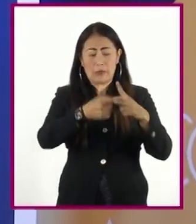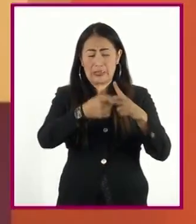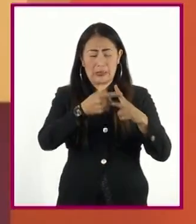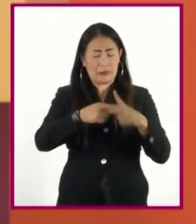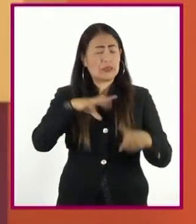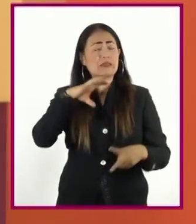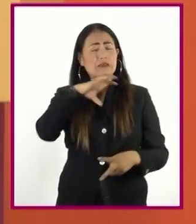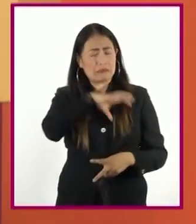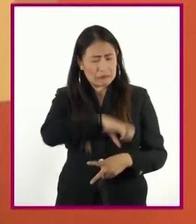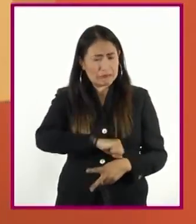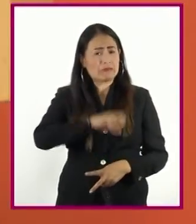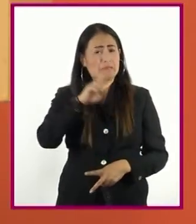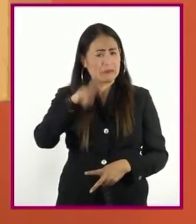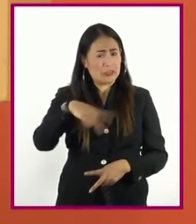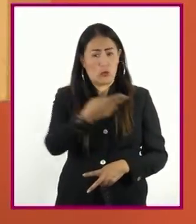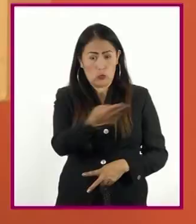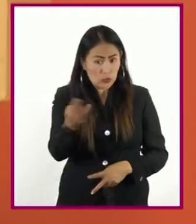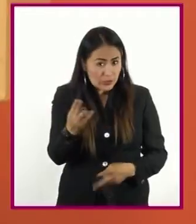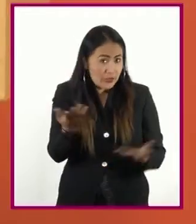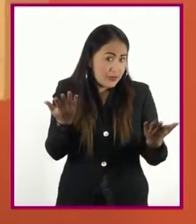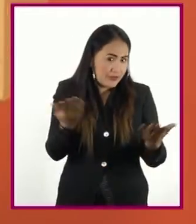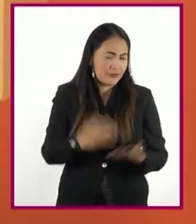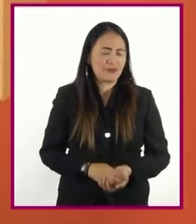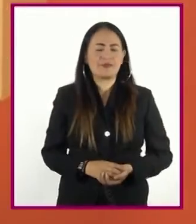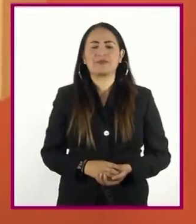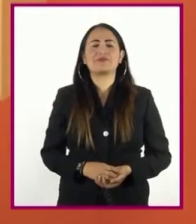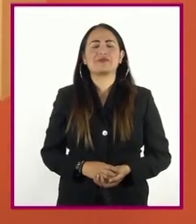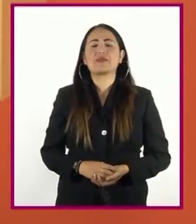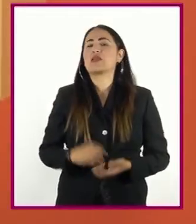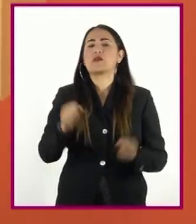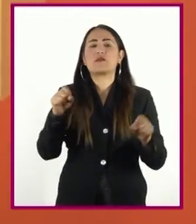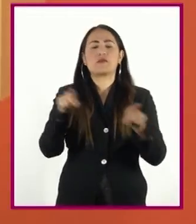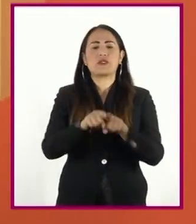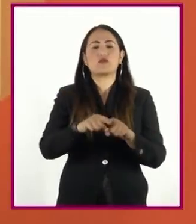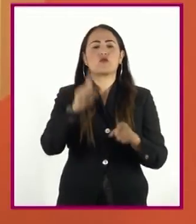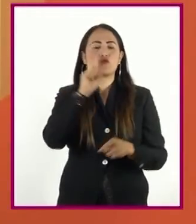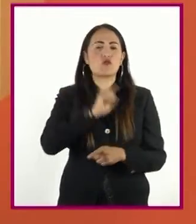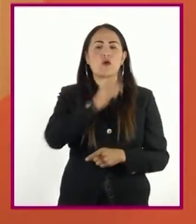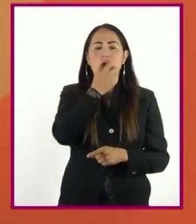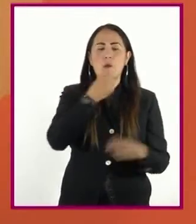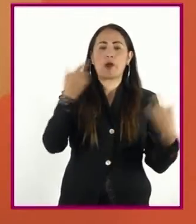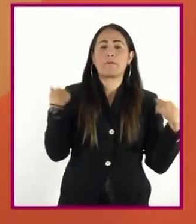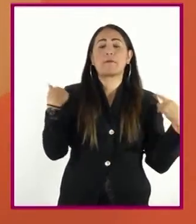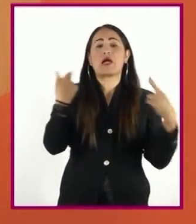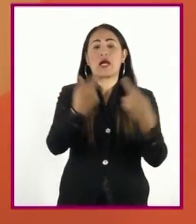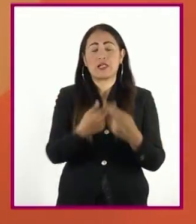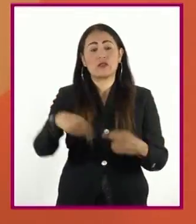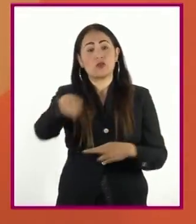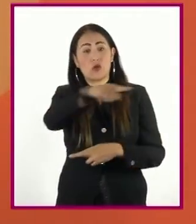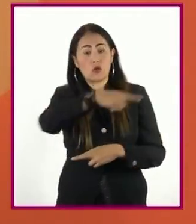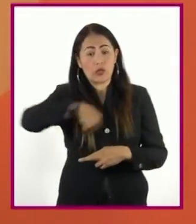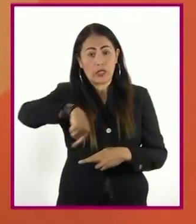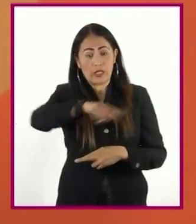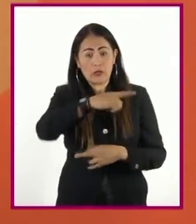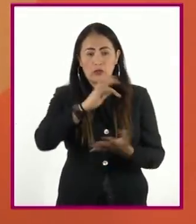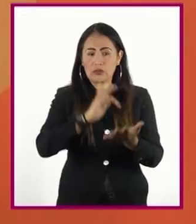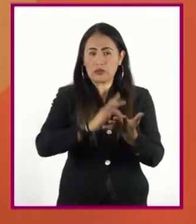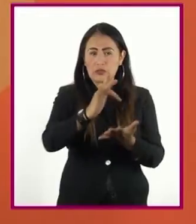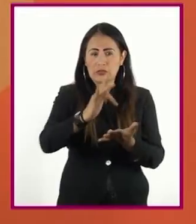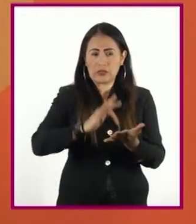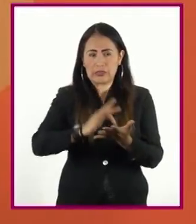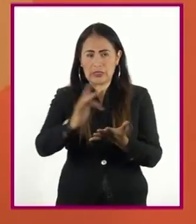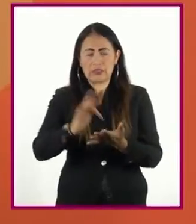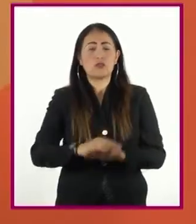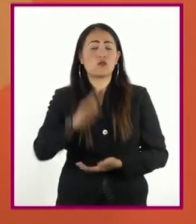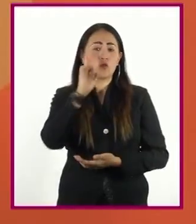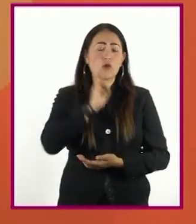matemáticas. También saludamos y agradecemos a las maestras y maestros que son parte esencial para que desde casa las